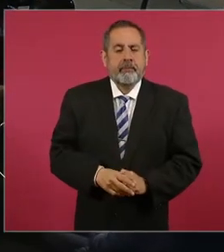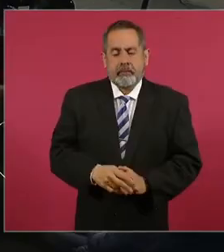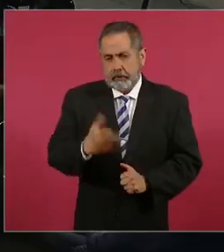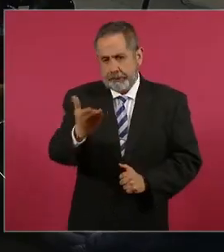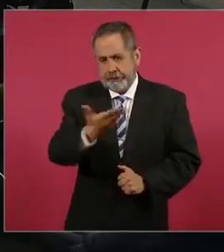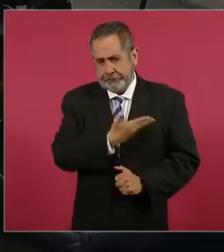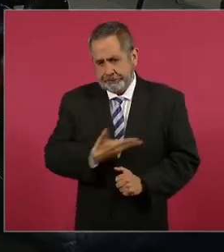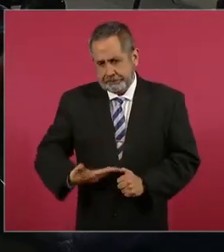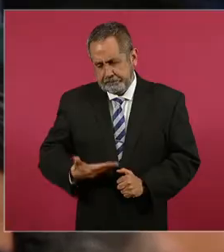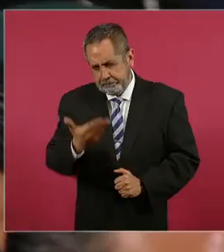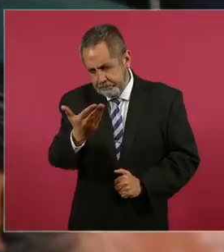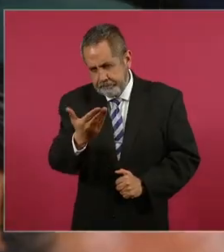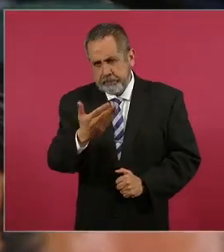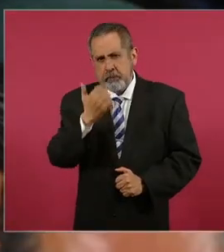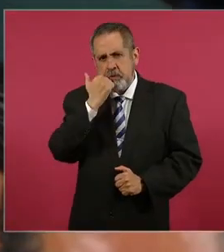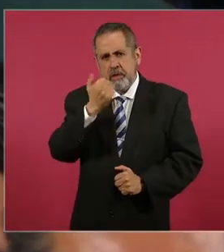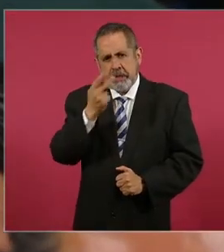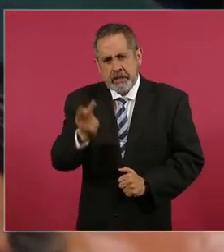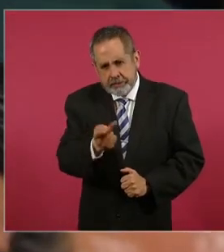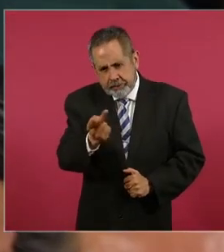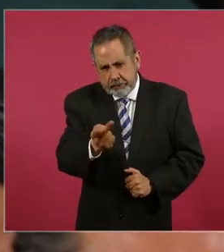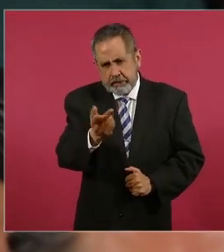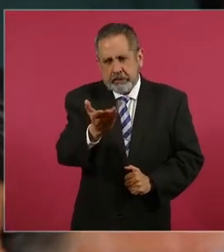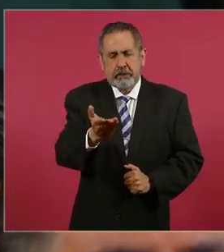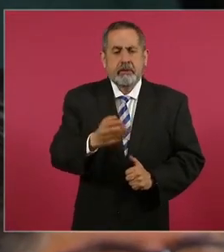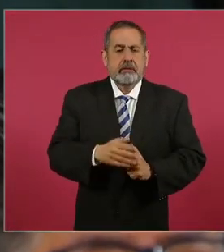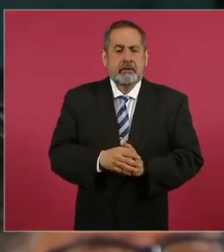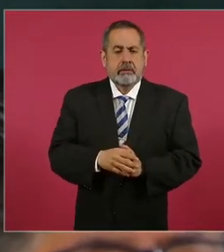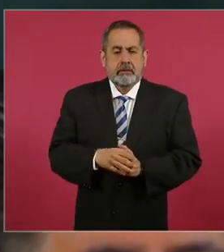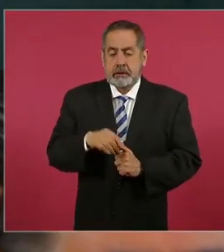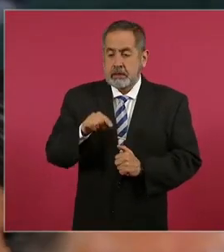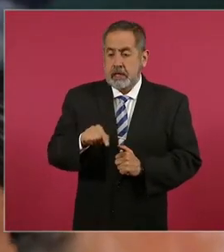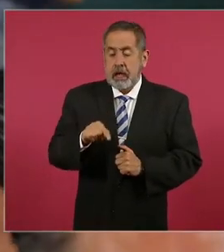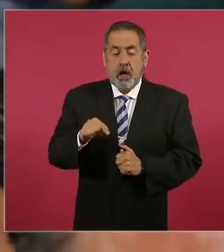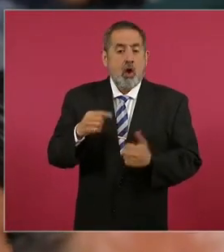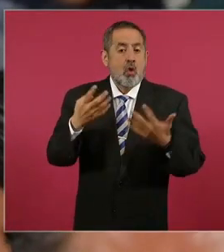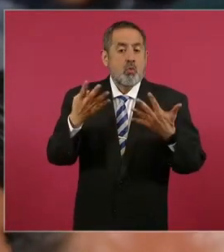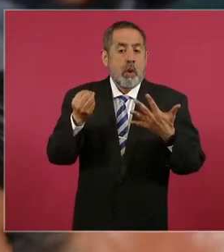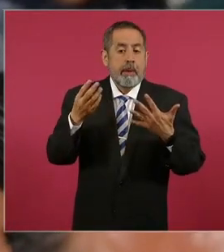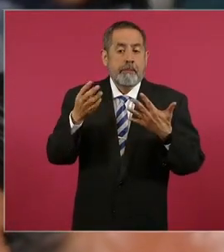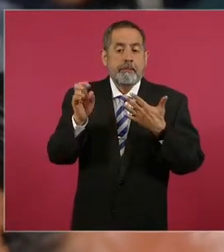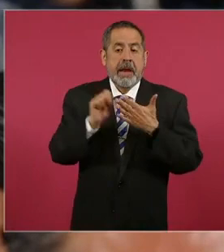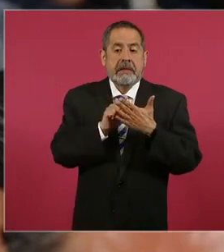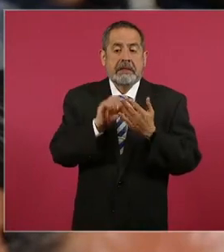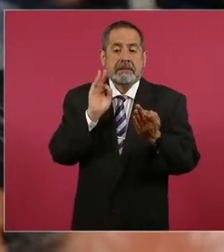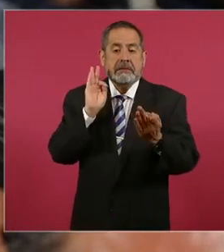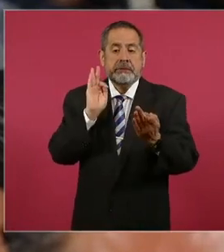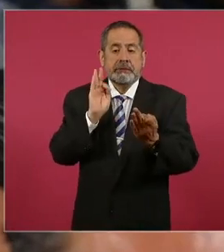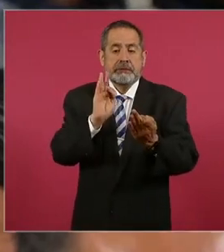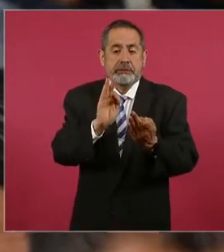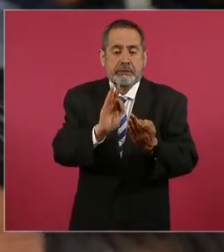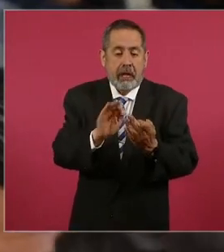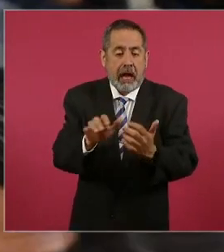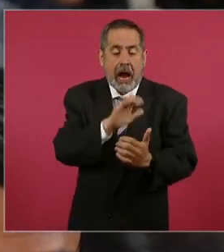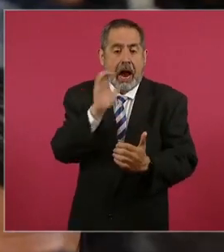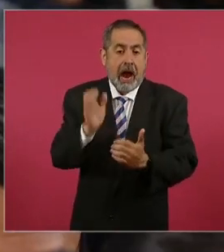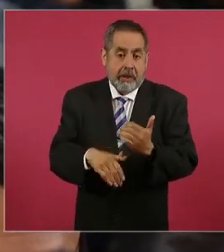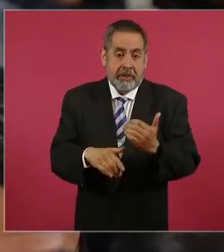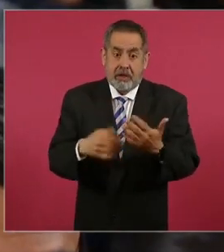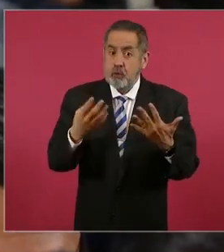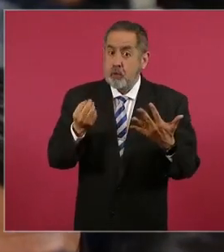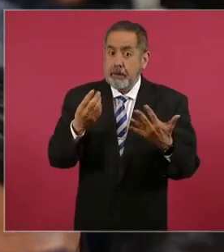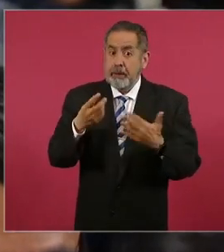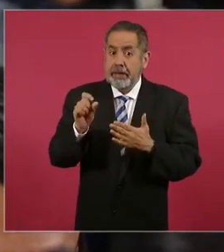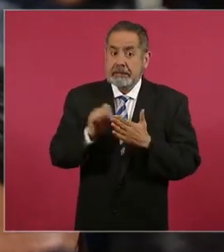Señor presidente, quisiera preguntarle, pues ya estamos a 9 meses de concluir su